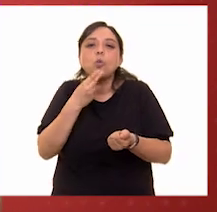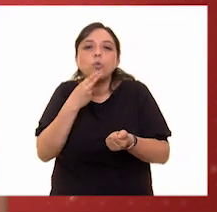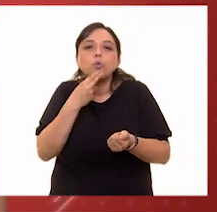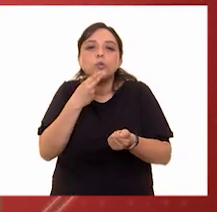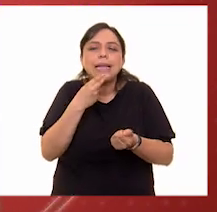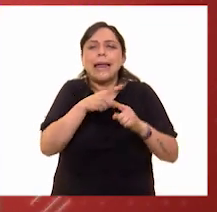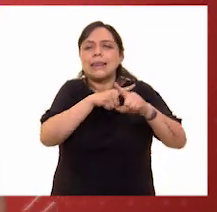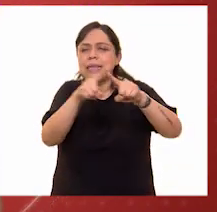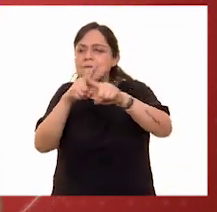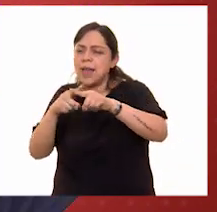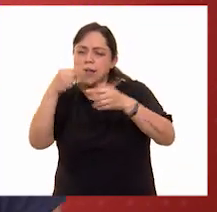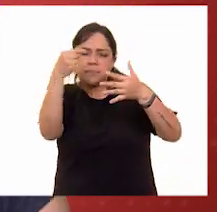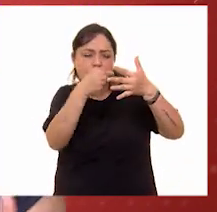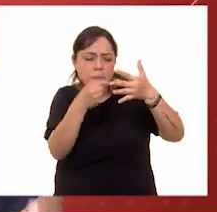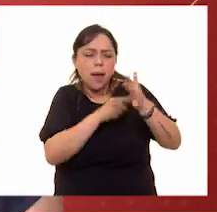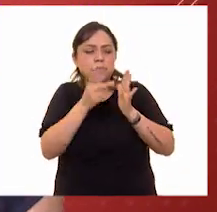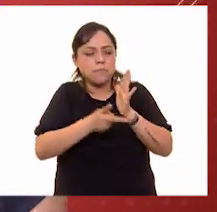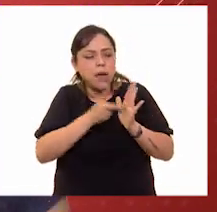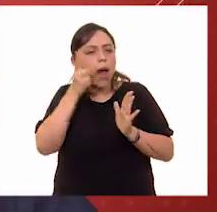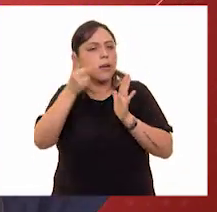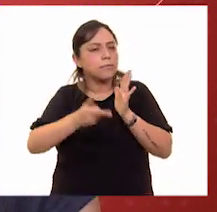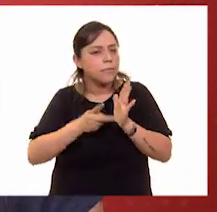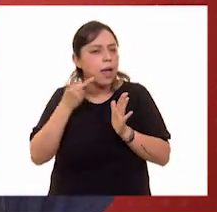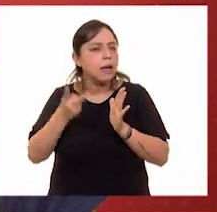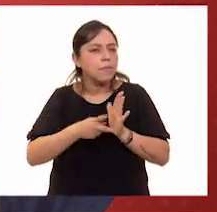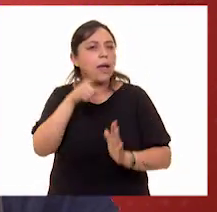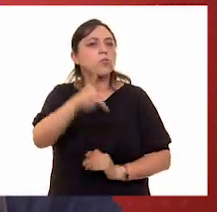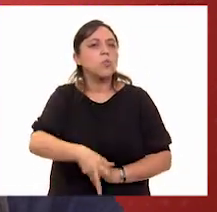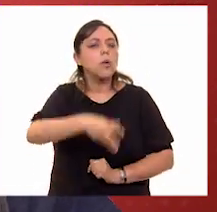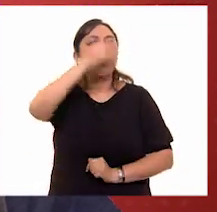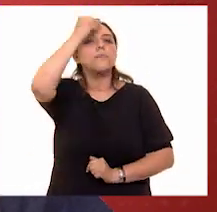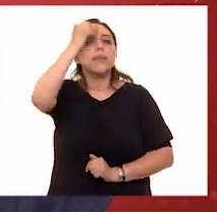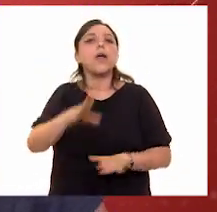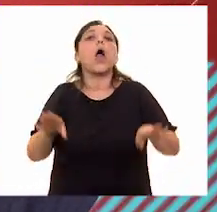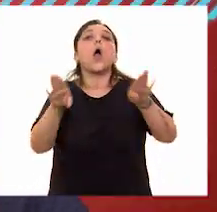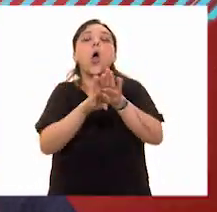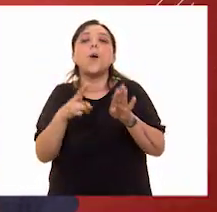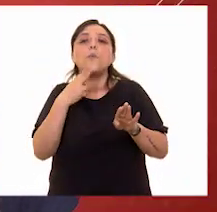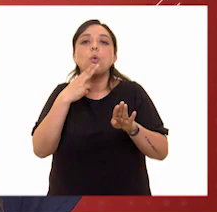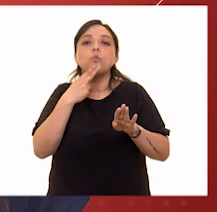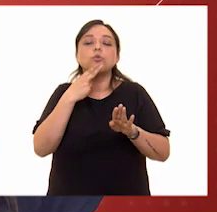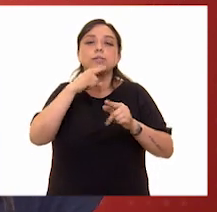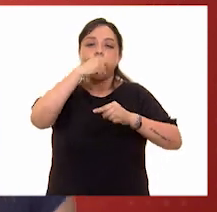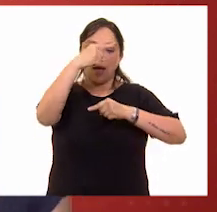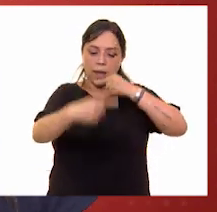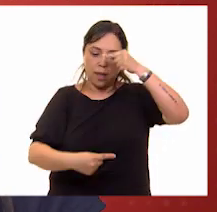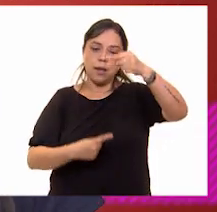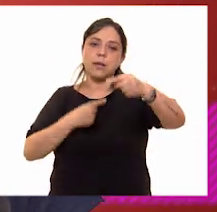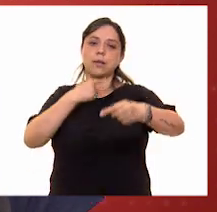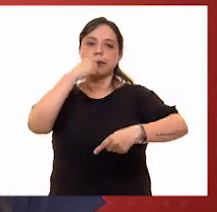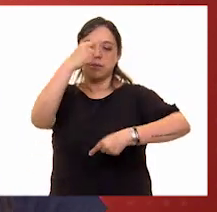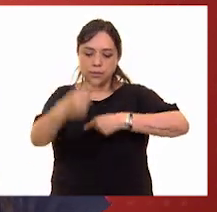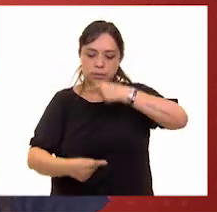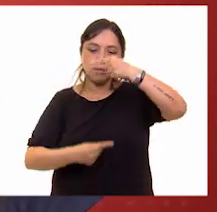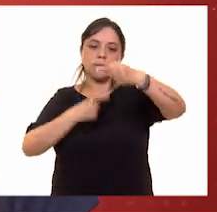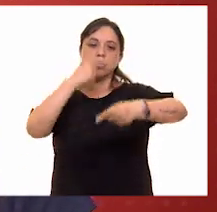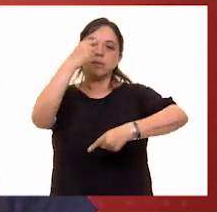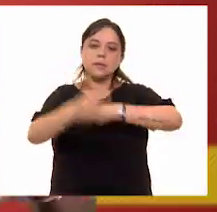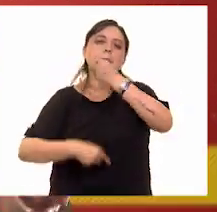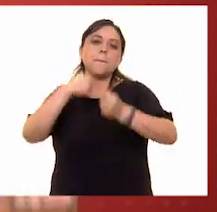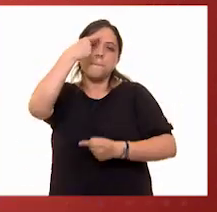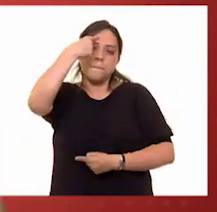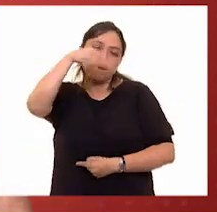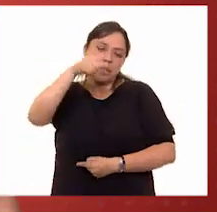muchas instrucciones repetidas, por lo que aprenderás cómo se utilizan los ciclos para reducir tu programa y que sea más fácil